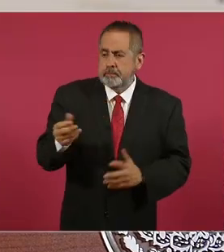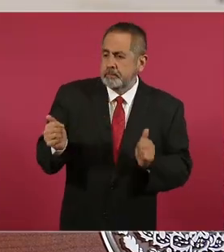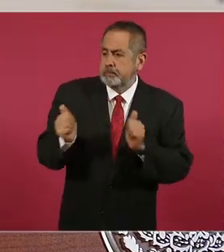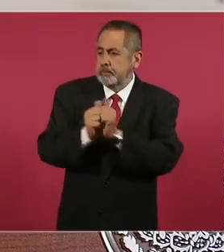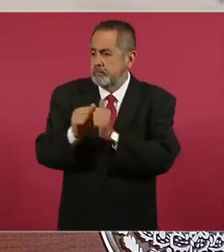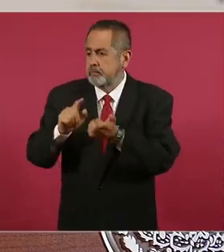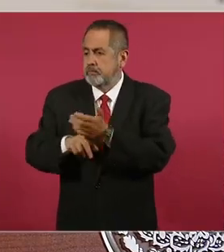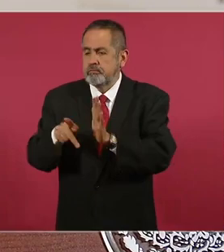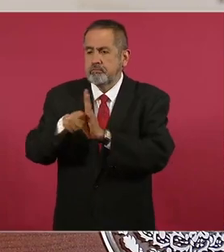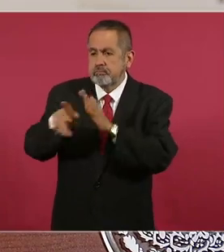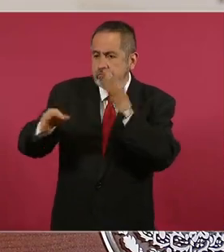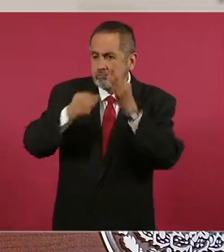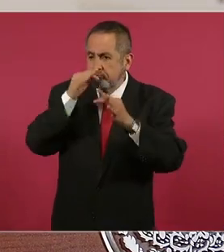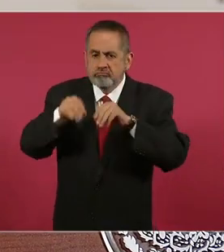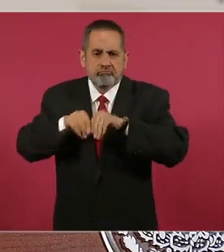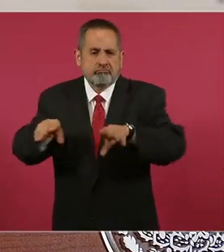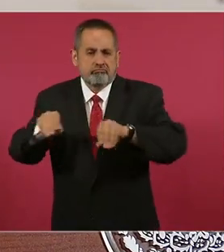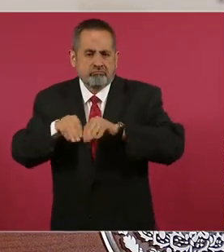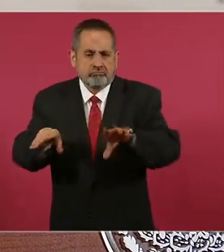El periódico era